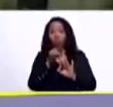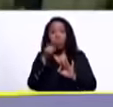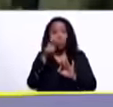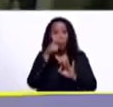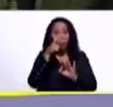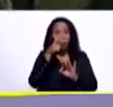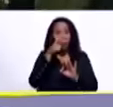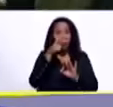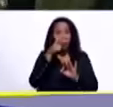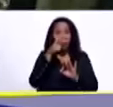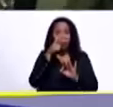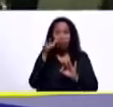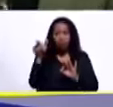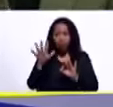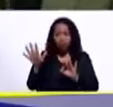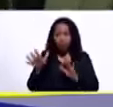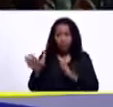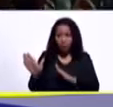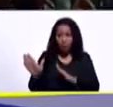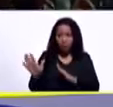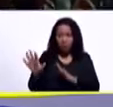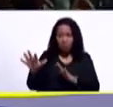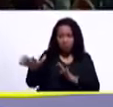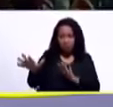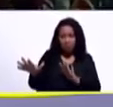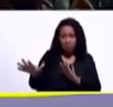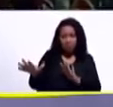¿Habías nacido? Más o menos.